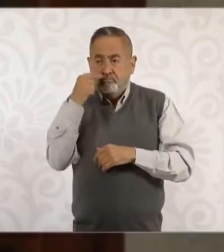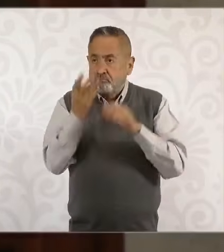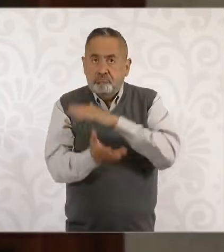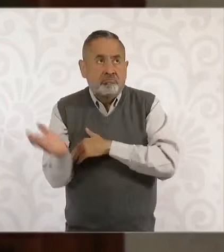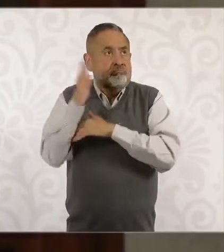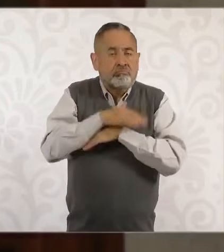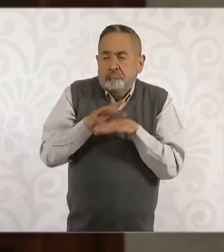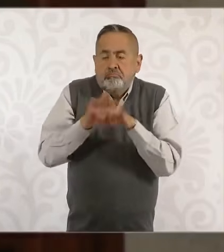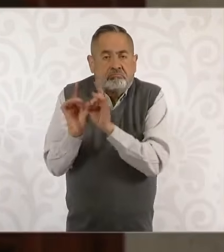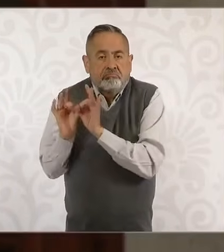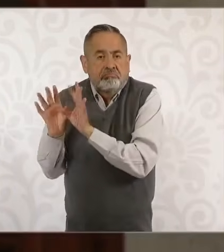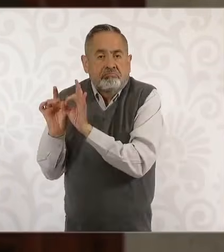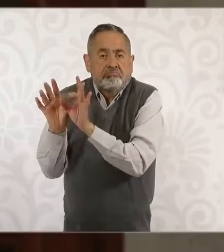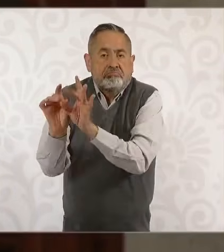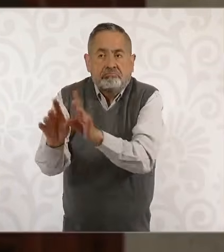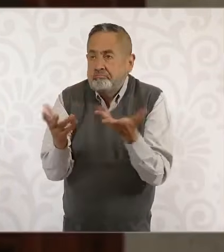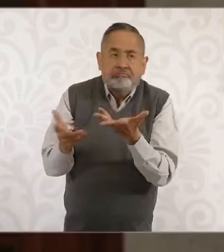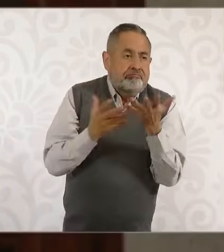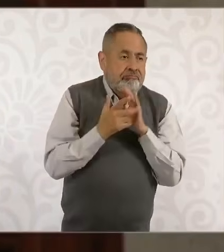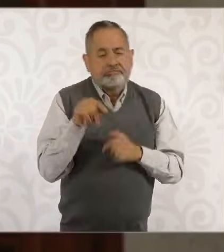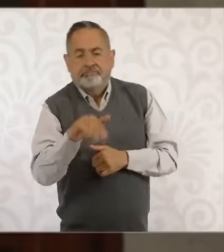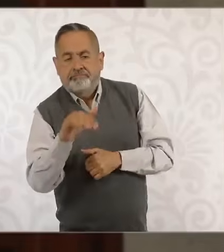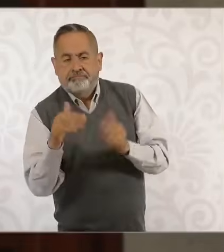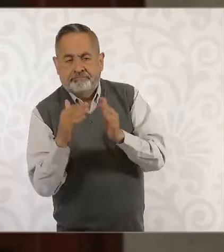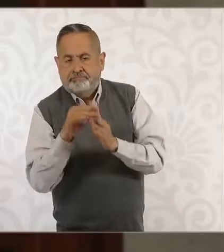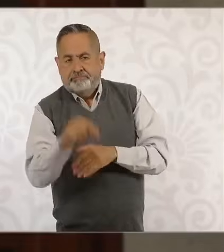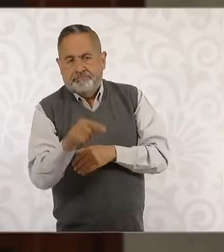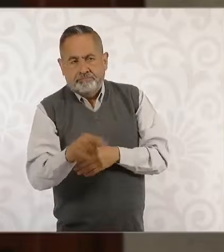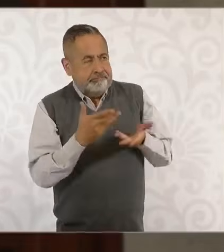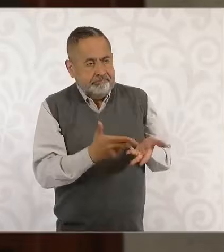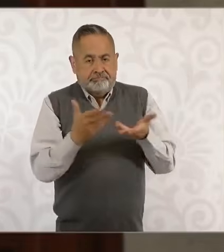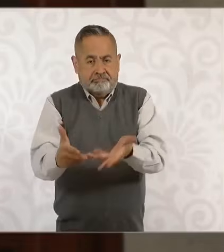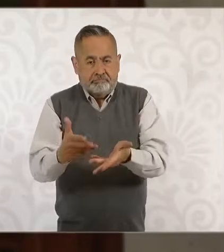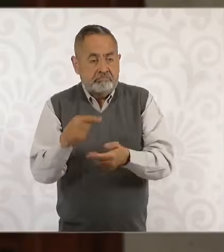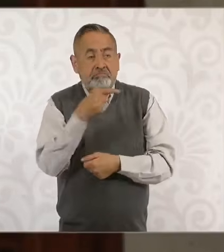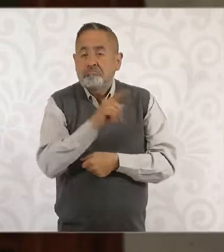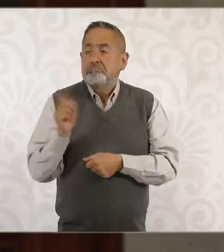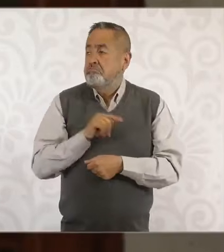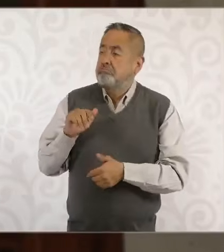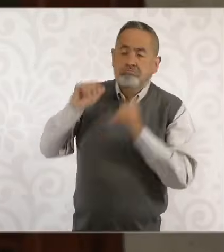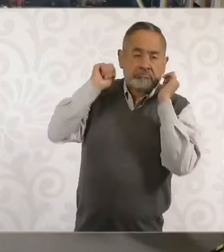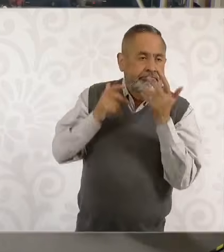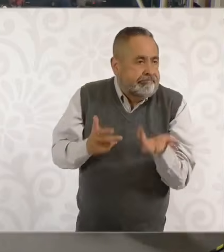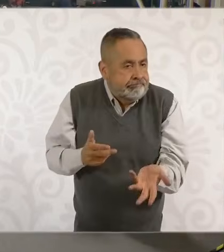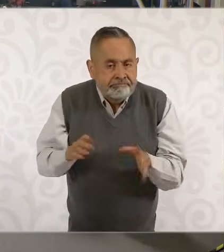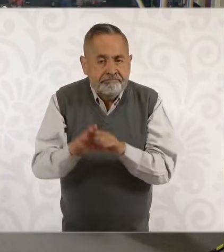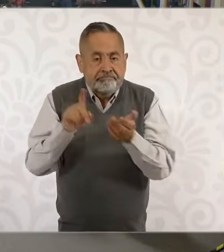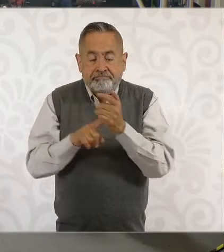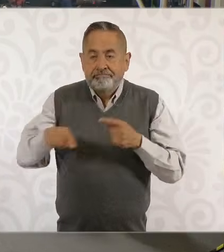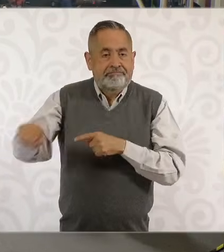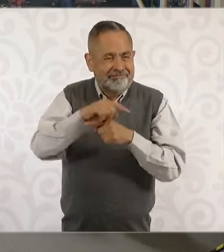24/7 por algunas contingencias de carácter crítico. Y hay que recordar pues que las refinerías son consideradas